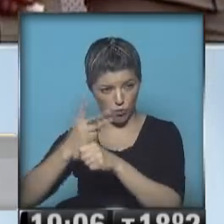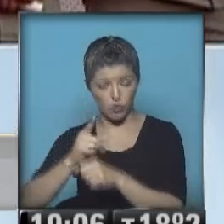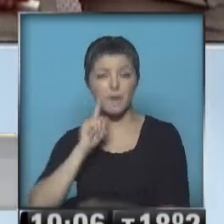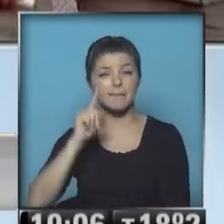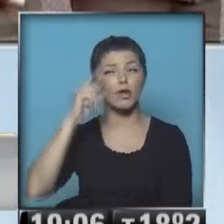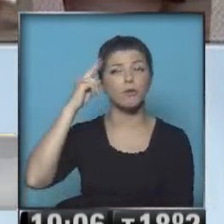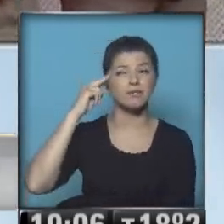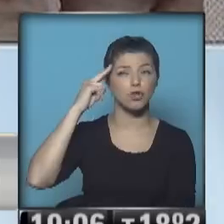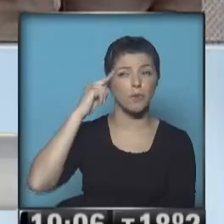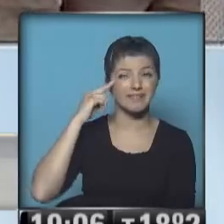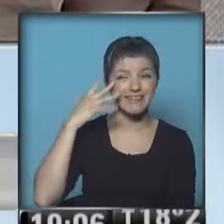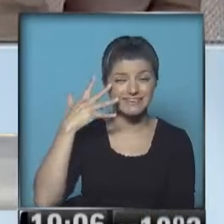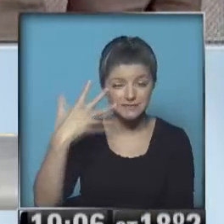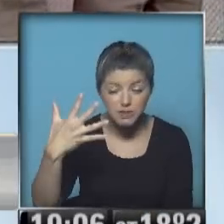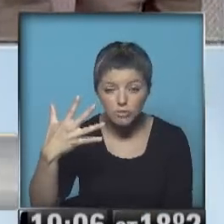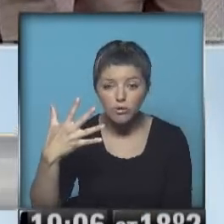1995,